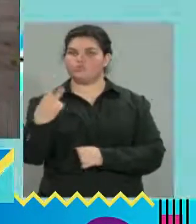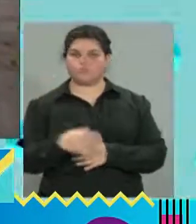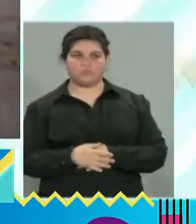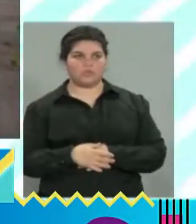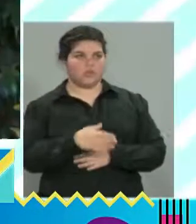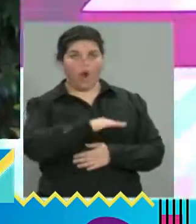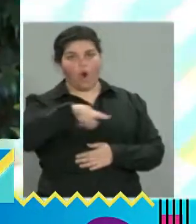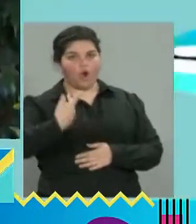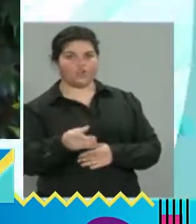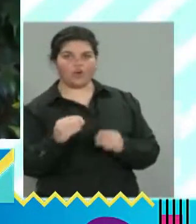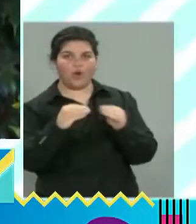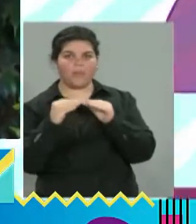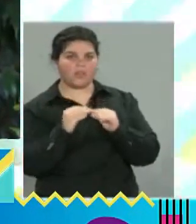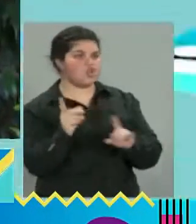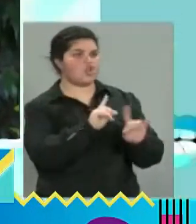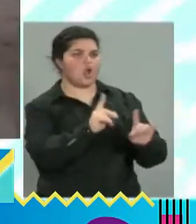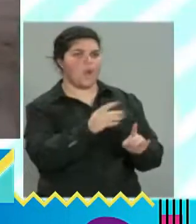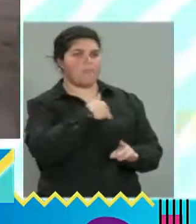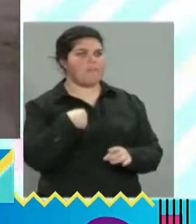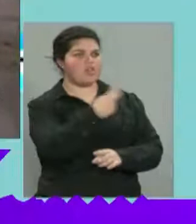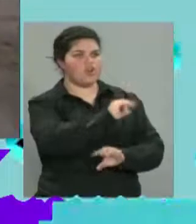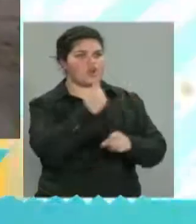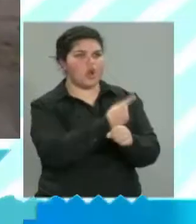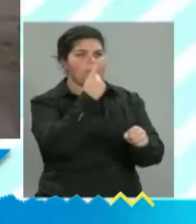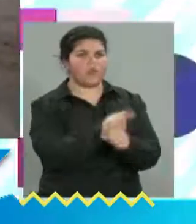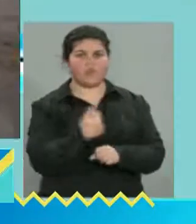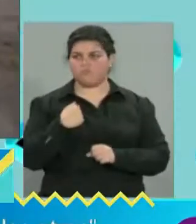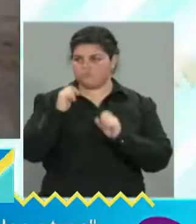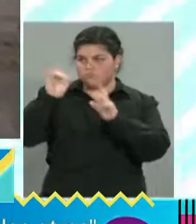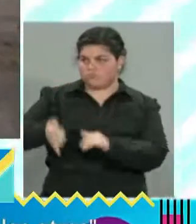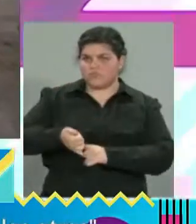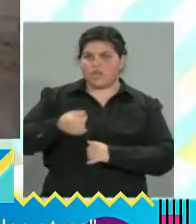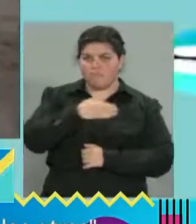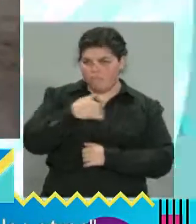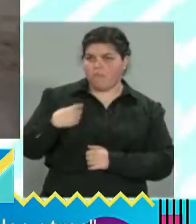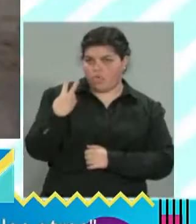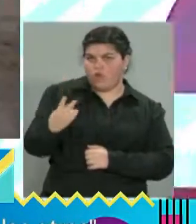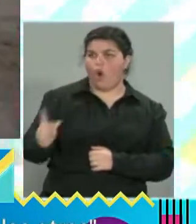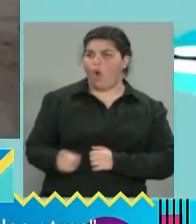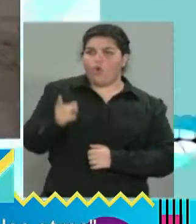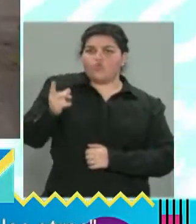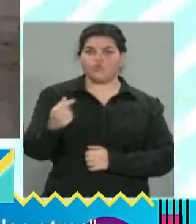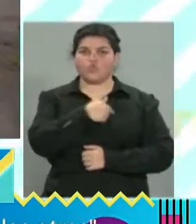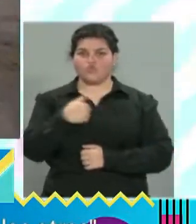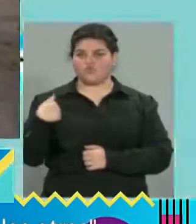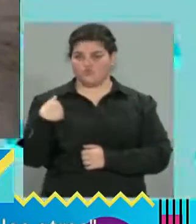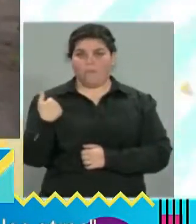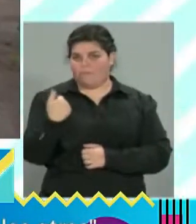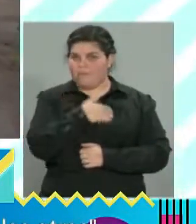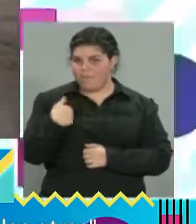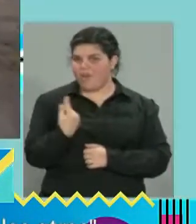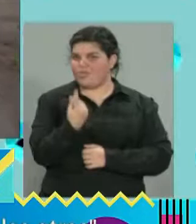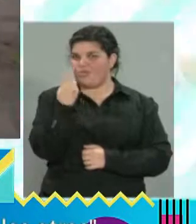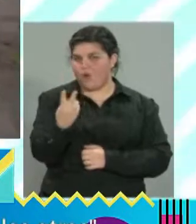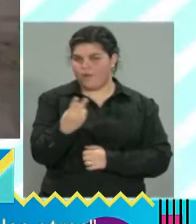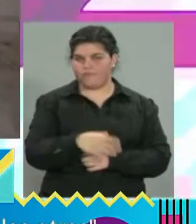tener 2 mamás porque las familias se forman por una mamá y un papá. O sea, y él estaba orgulloso de decir, tengo 2 mamás, vieron que yo tengo 2 mamás y ustedes no. Entonces,